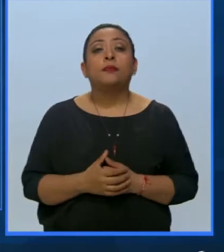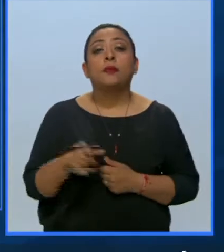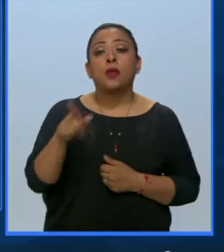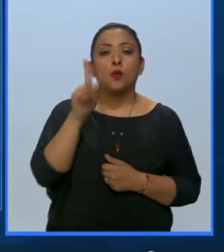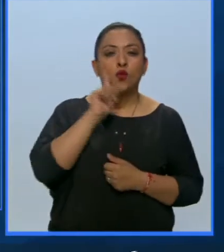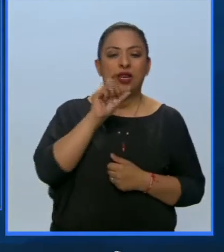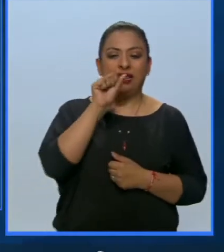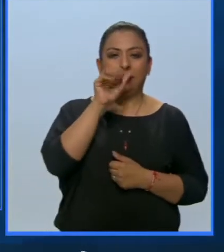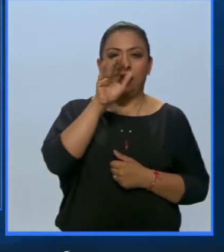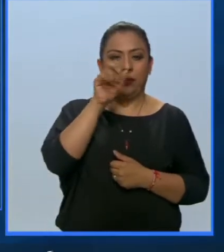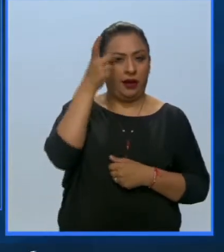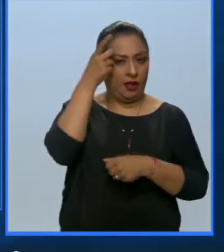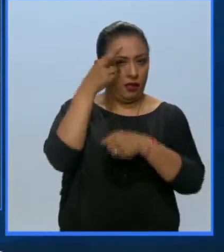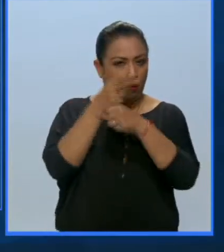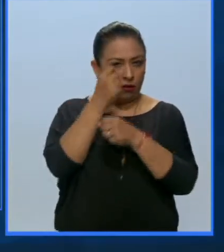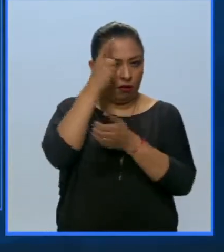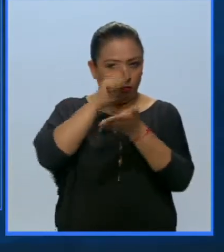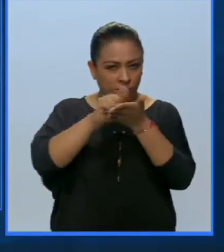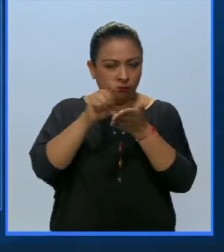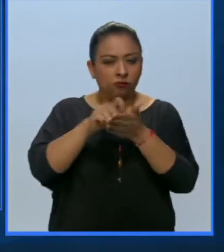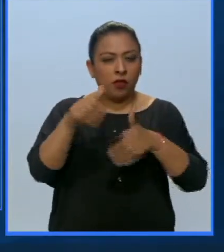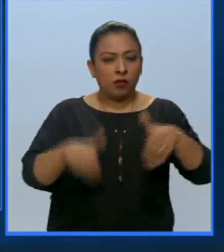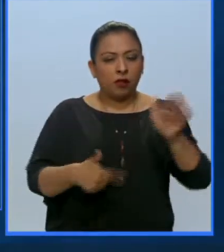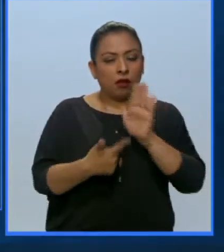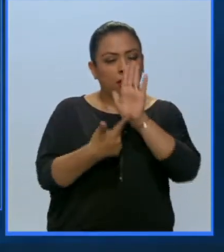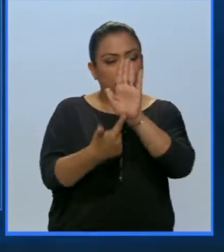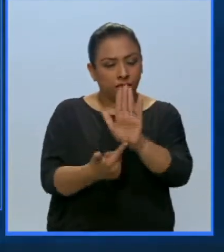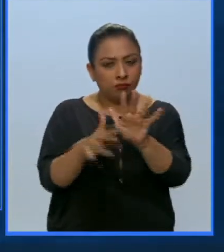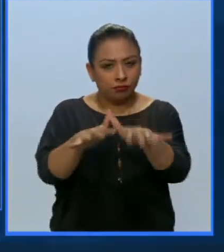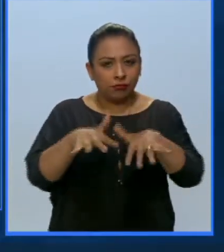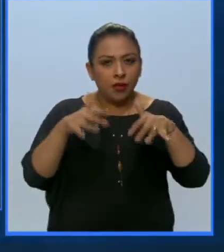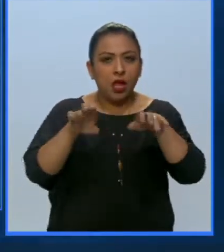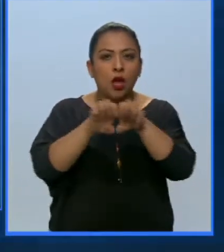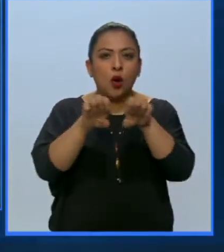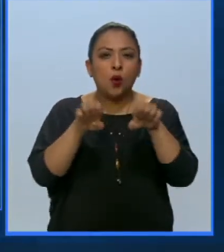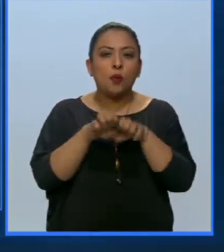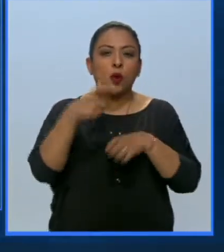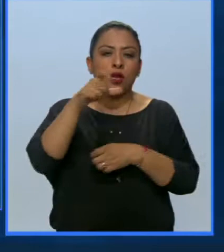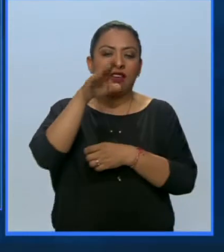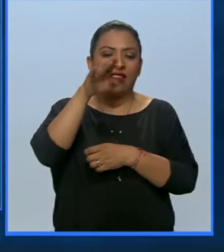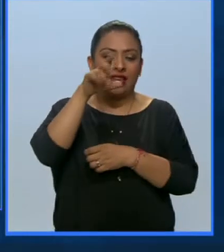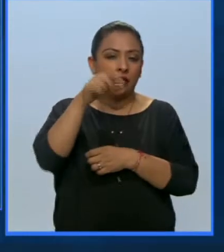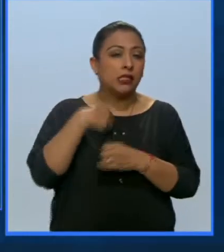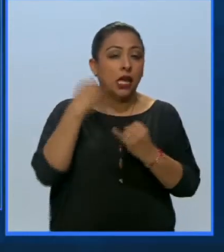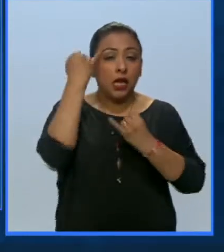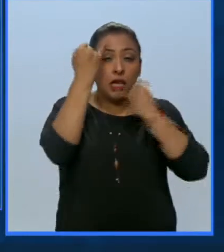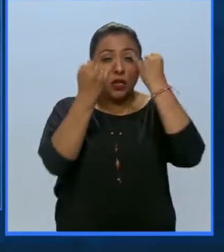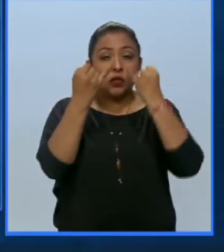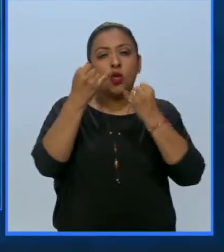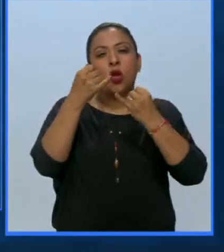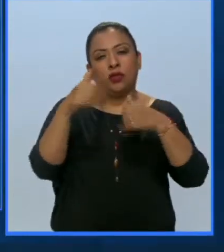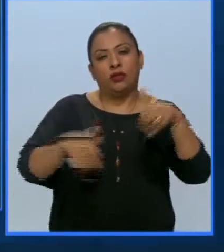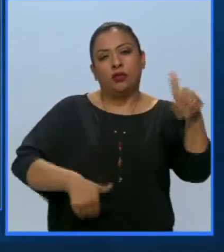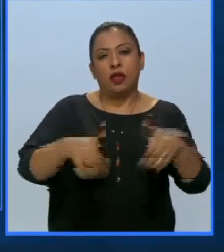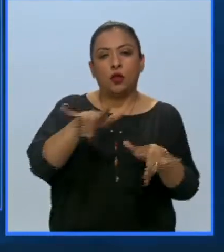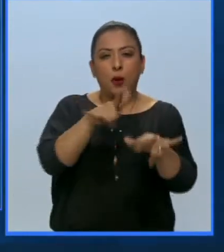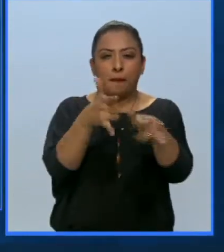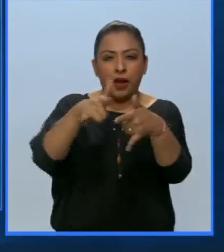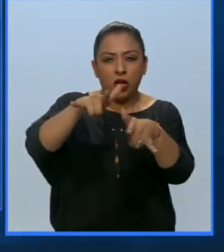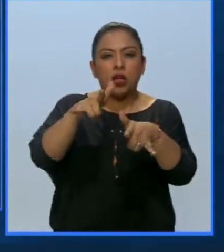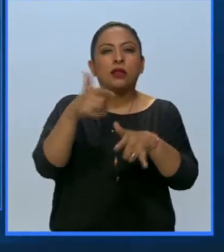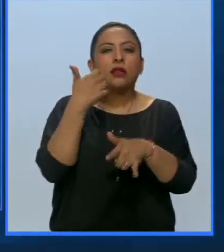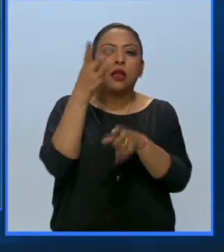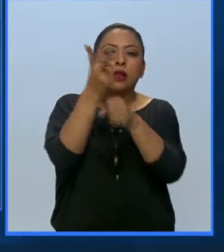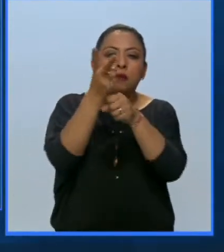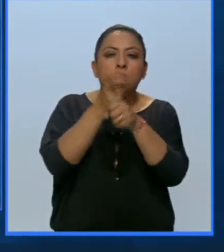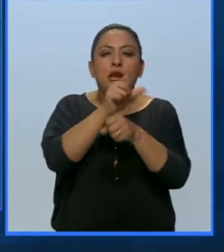Sabrina Baran, directora y autora de la obra, presentó este espectáculo de la compañía quebequense La Ilusión, Teatro de Marionetas, con la misión de invitar a